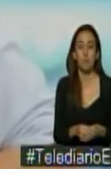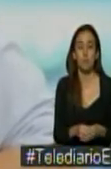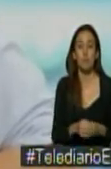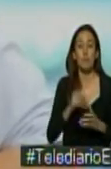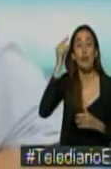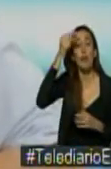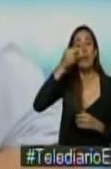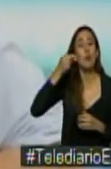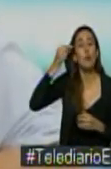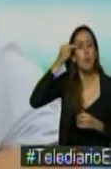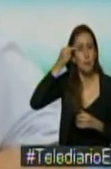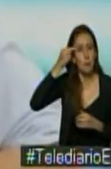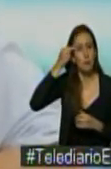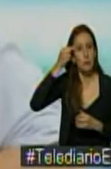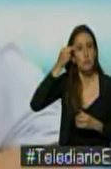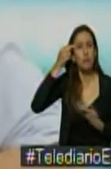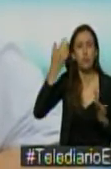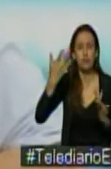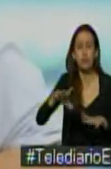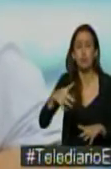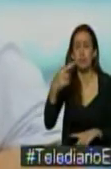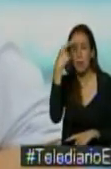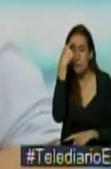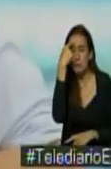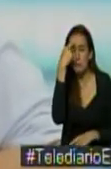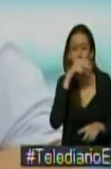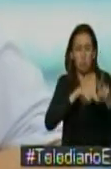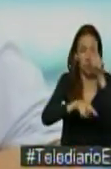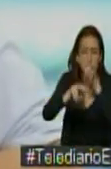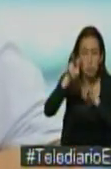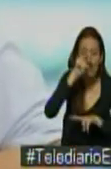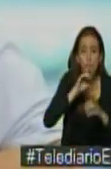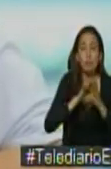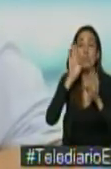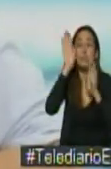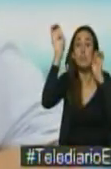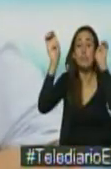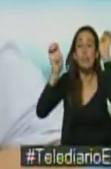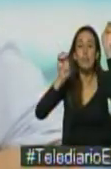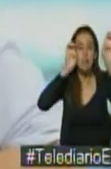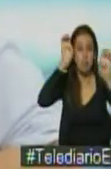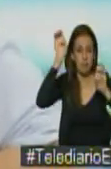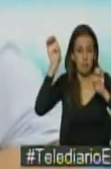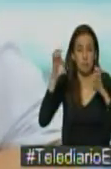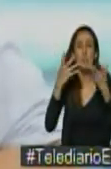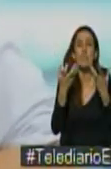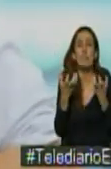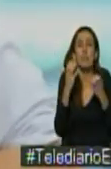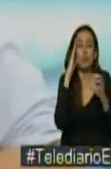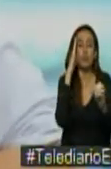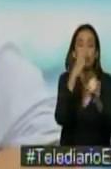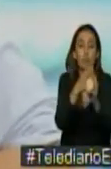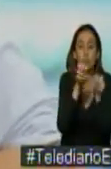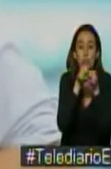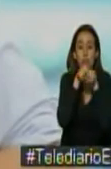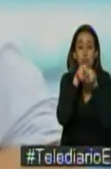Gobierno Nacional ha diseñado una estrategia que lo que busca es evitar o intentar contener la